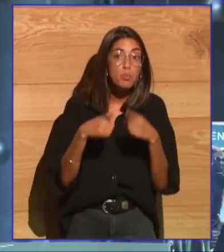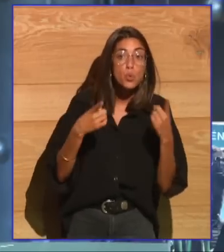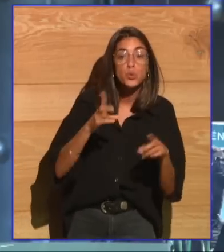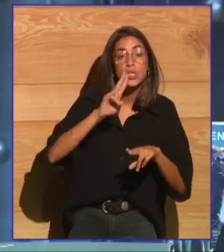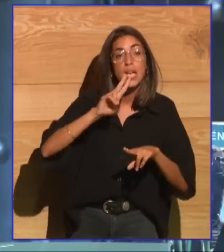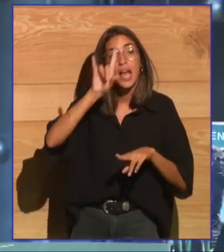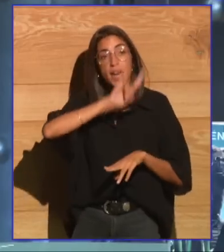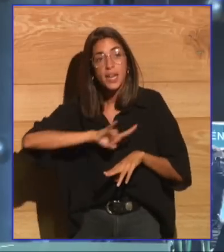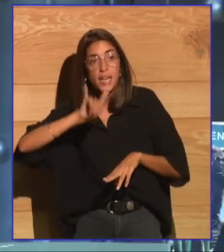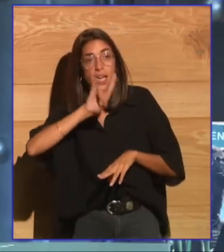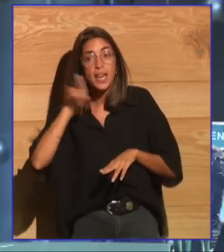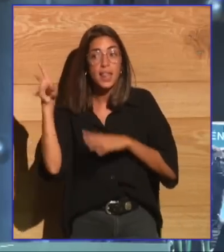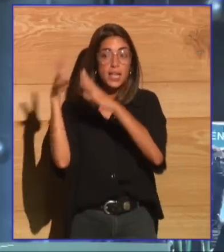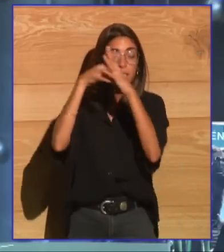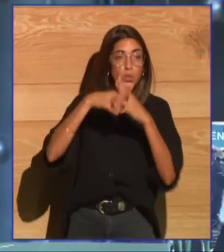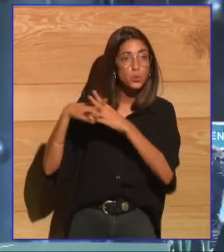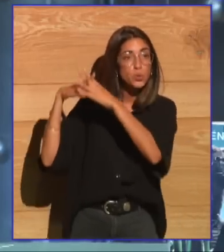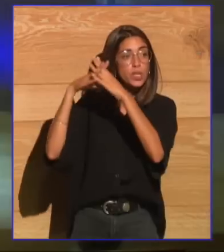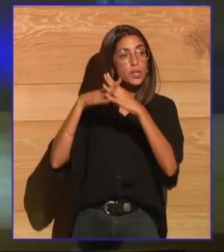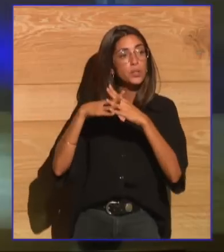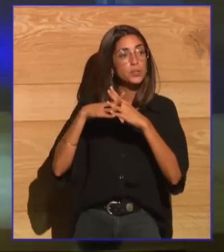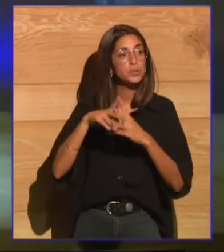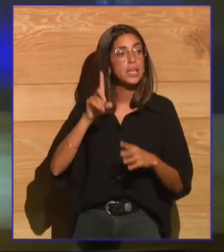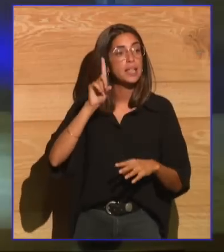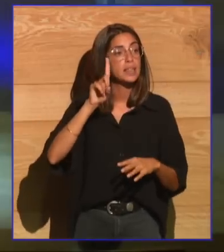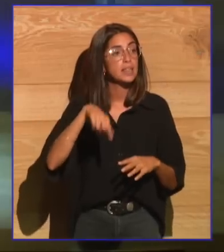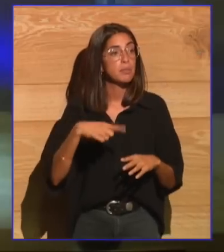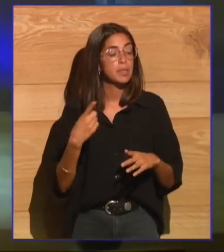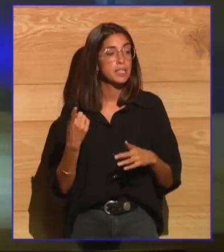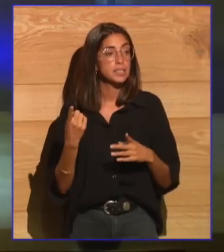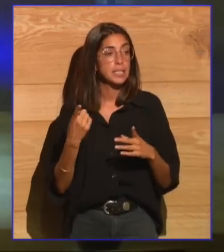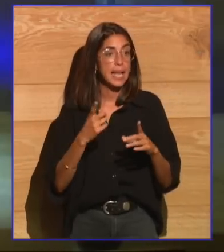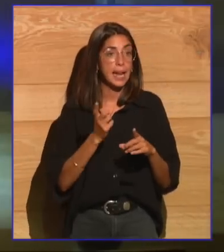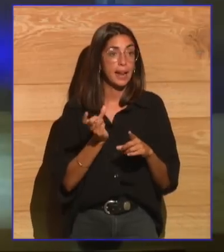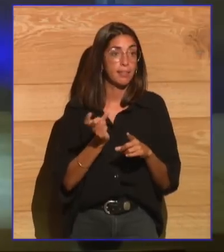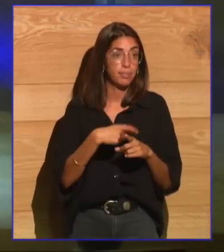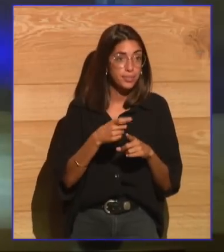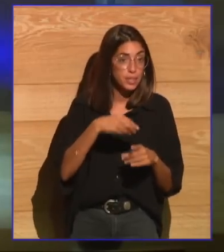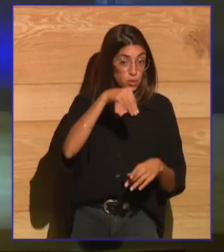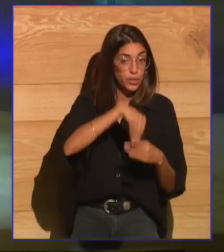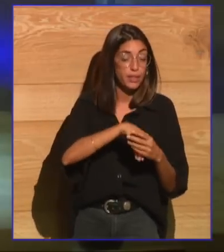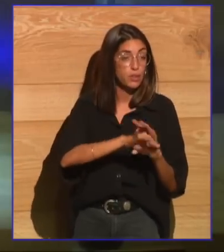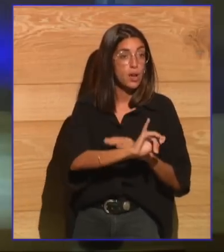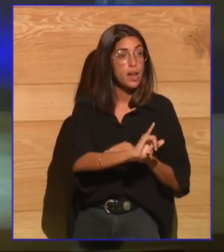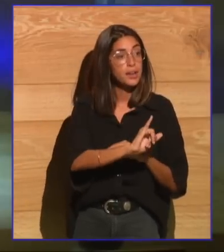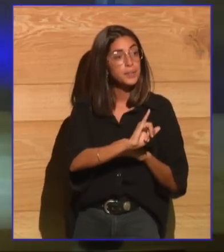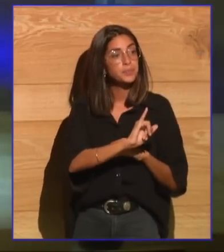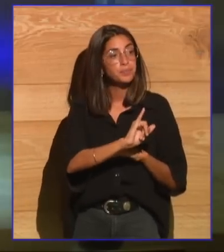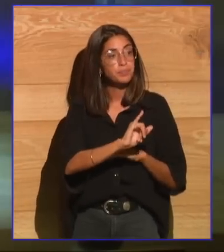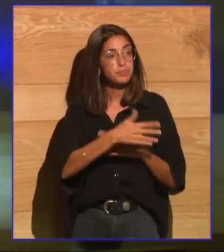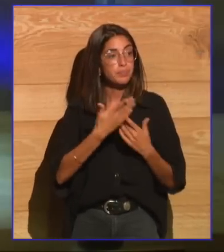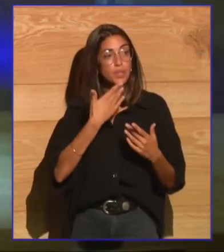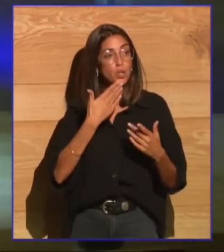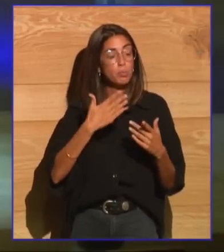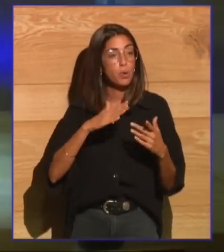eeuu rod temperton que también intervienen en el disco y la en el ritz y casa que es que fíjate está cubriendo como